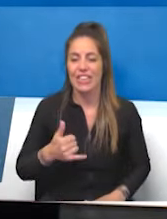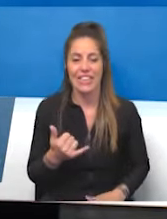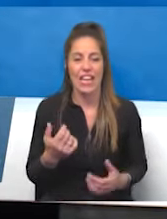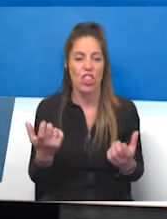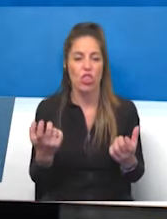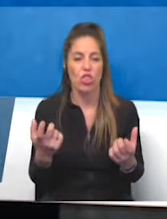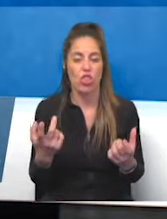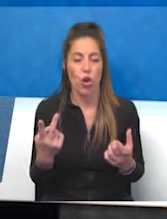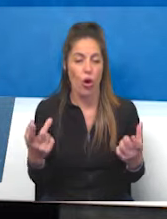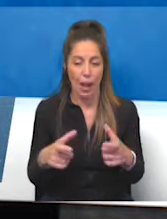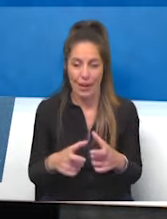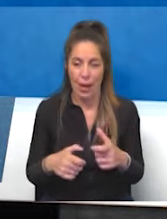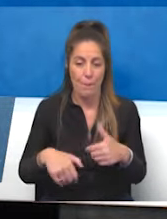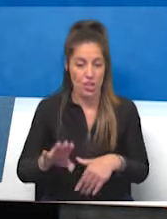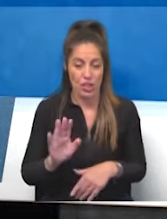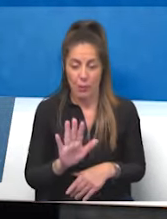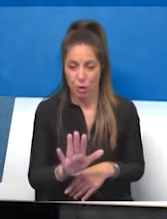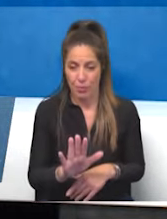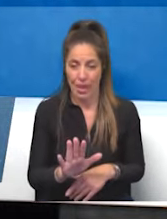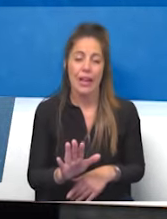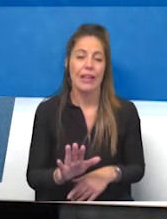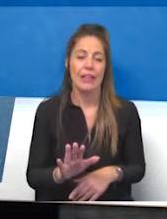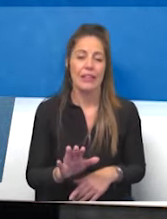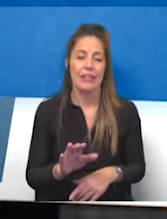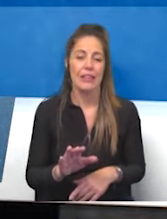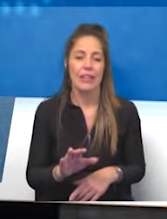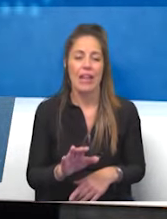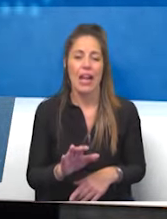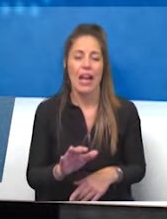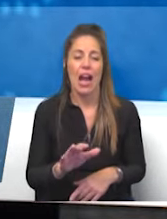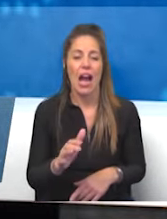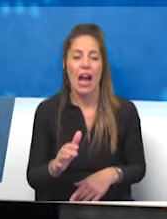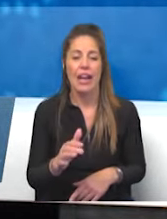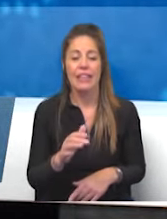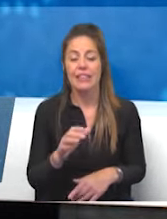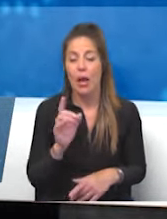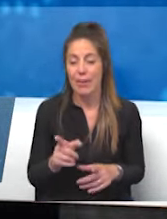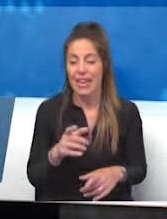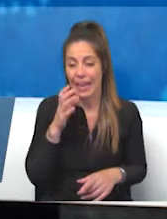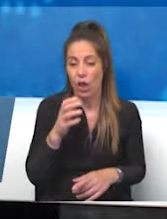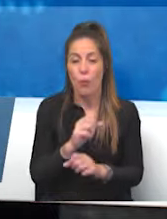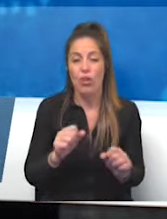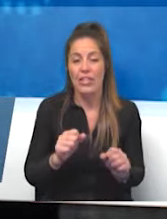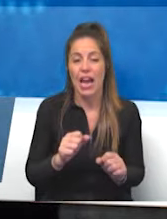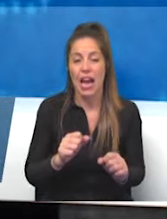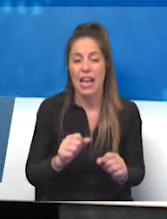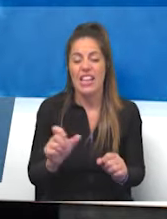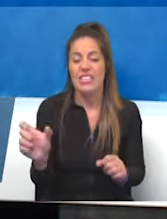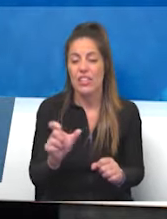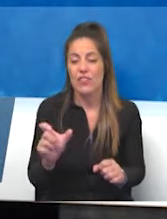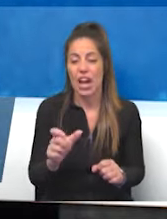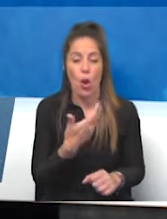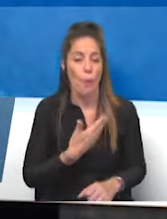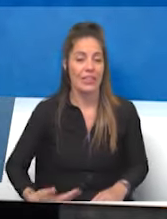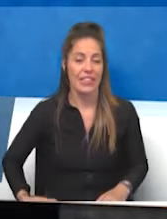cámaras mayoría propia y aventaba él el riesgo que podía significar un presidente sin mayoría